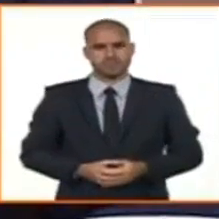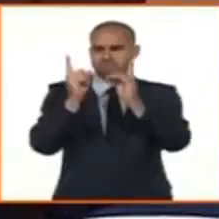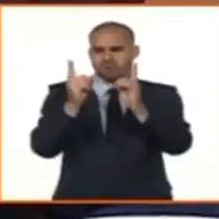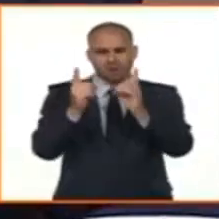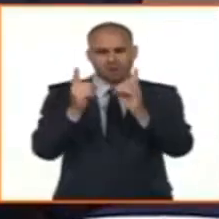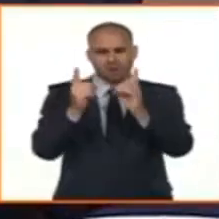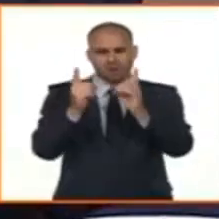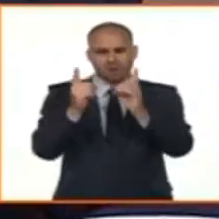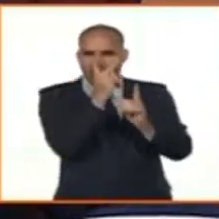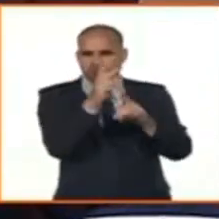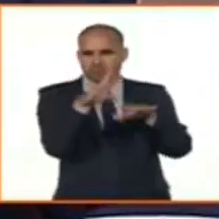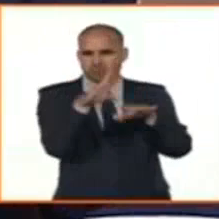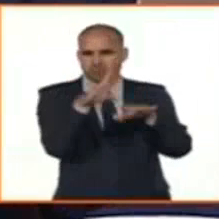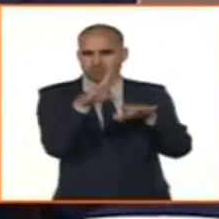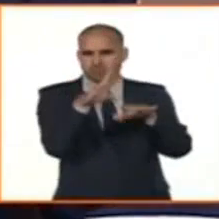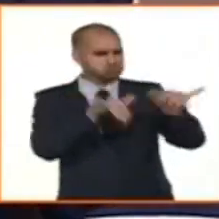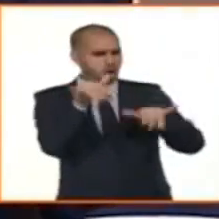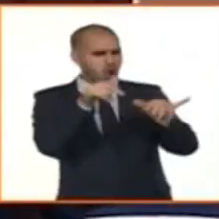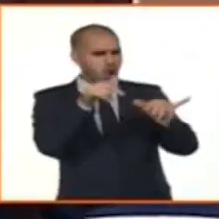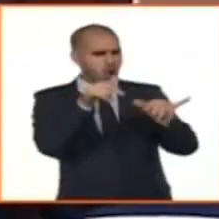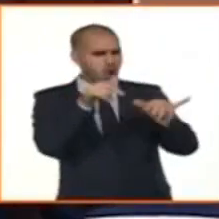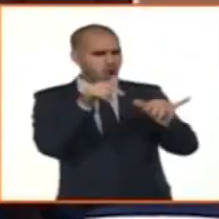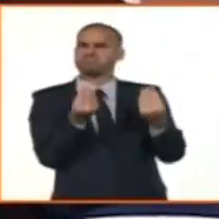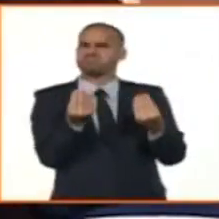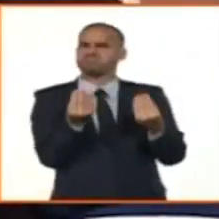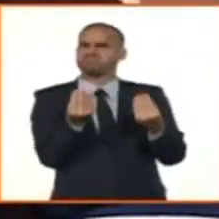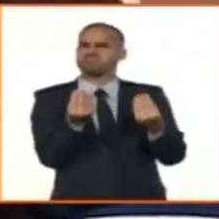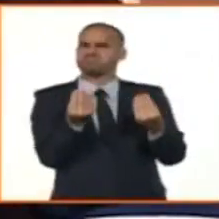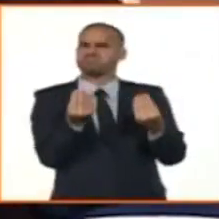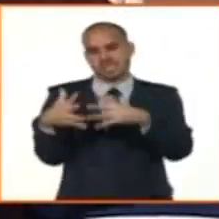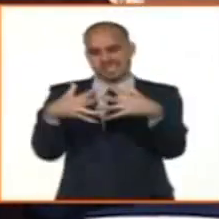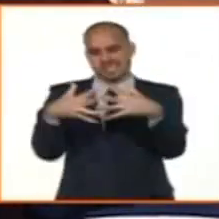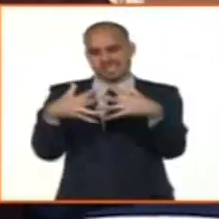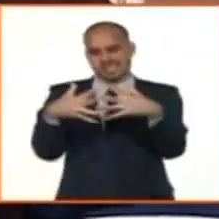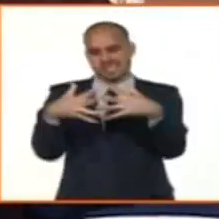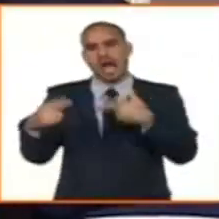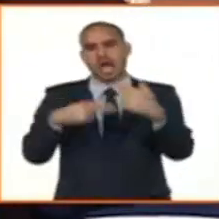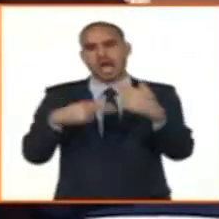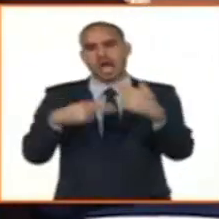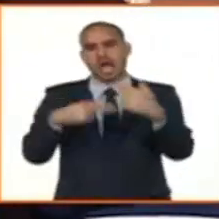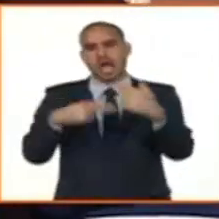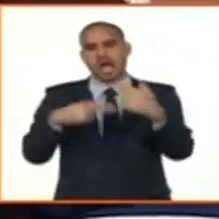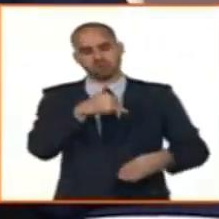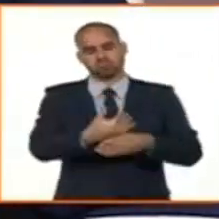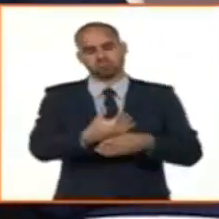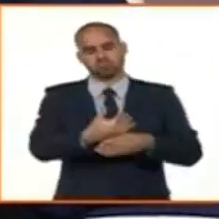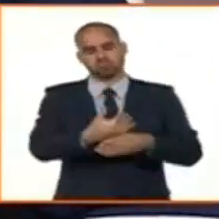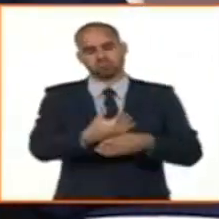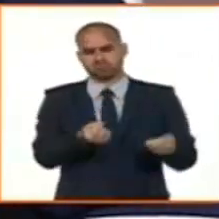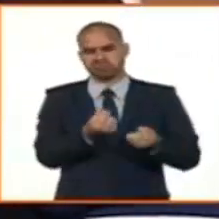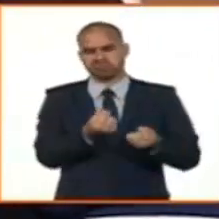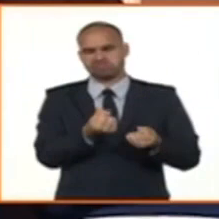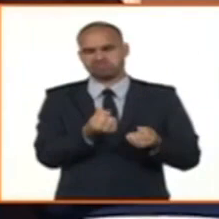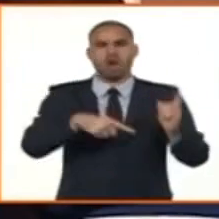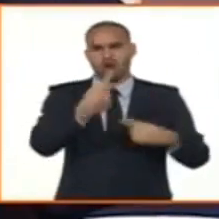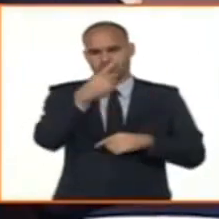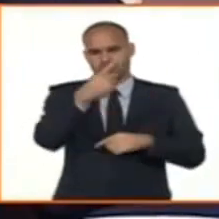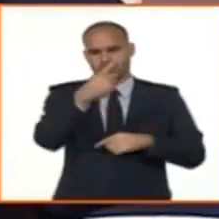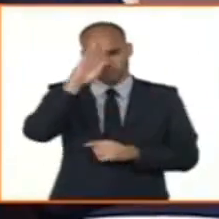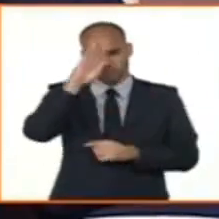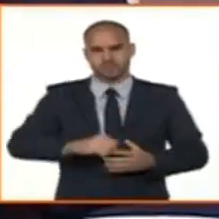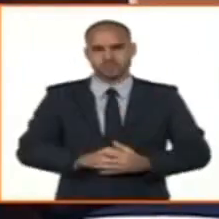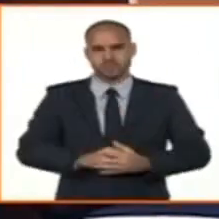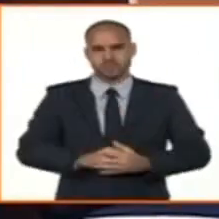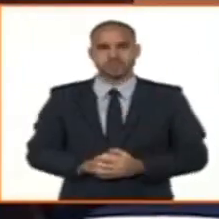de las políticas de hostigamiento y de hostilidad de Estados Unidos hacia Cuba. Son elementos centrales ahí. El gobierno de Estados Unidos en un primer